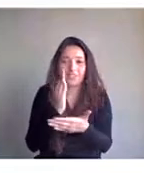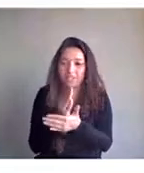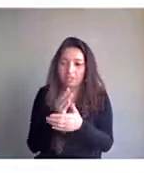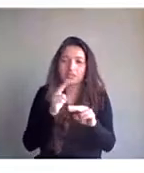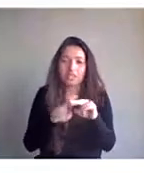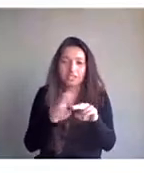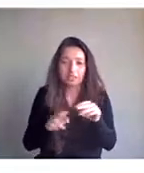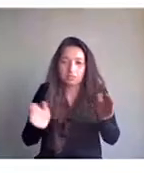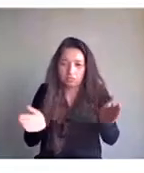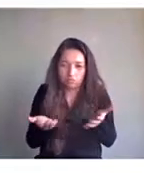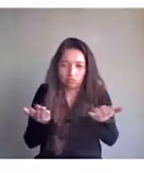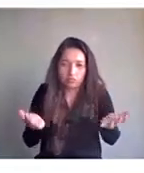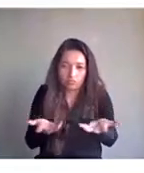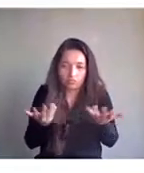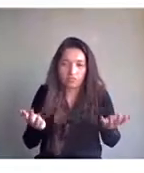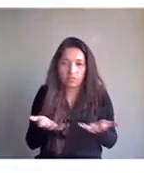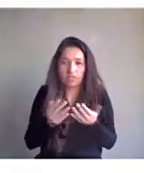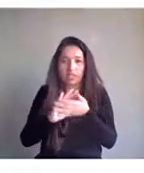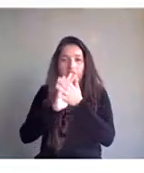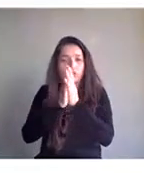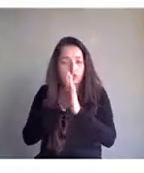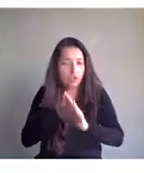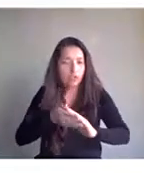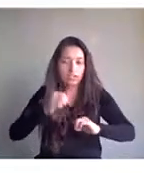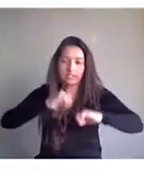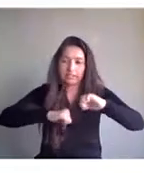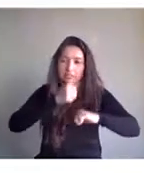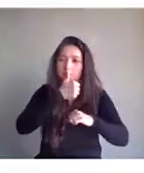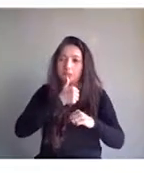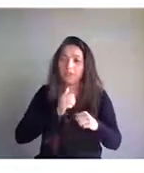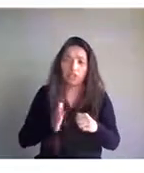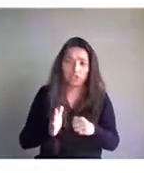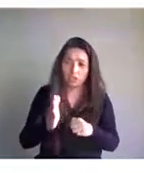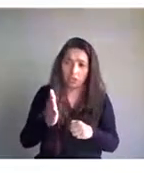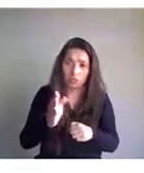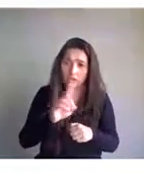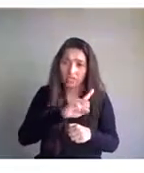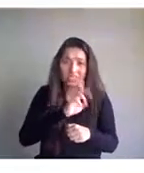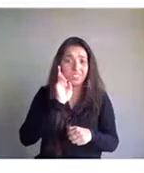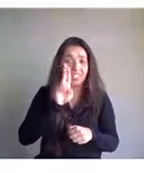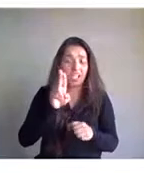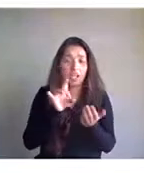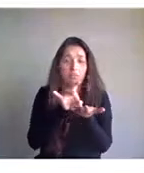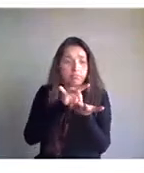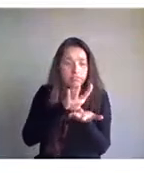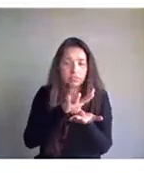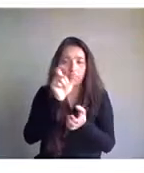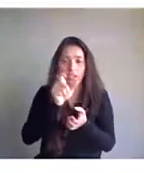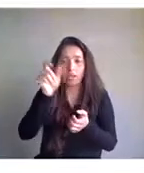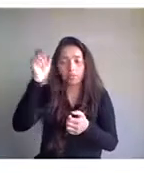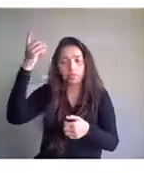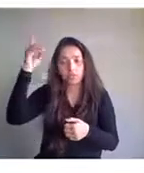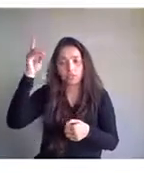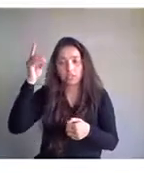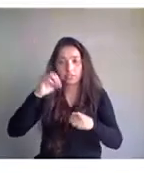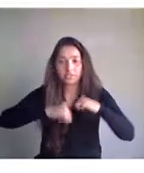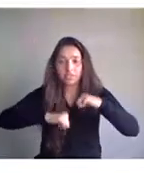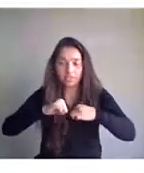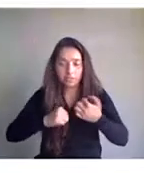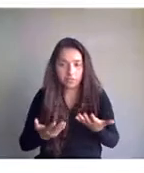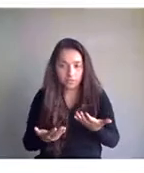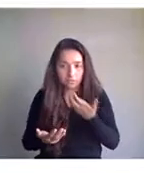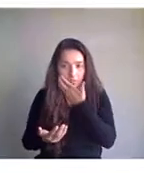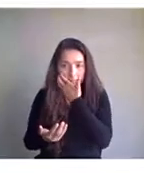podemos permitir que eso suceda en el marco de la pandemia por eso hay otro elemento que es esencial pero también como